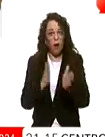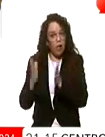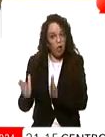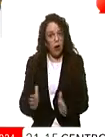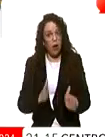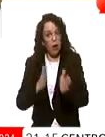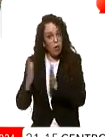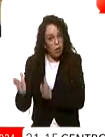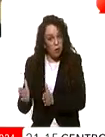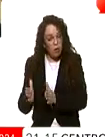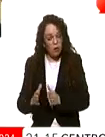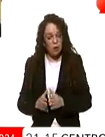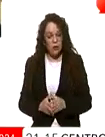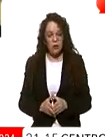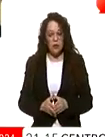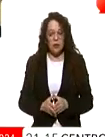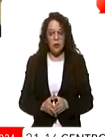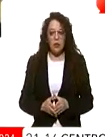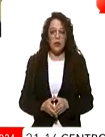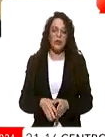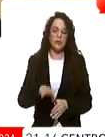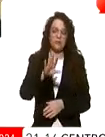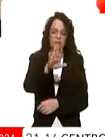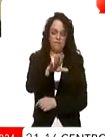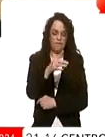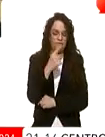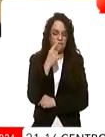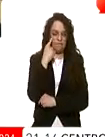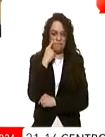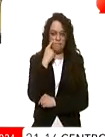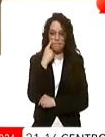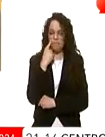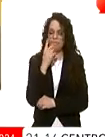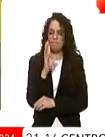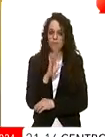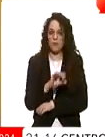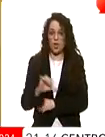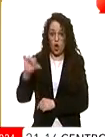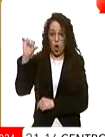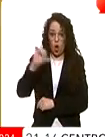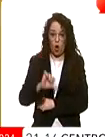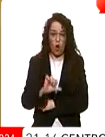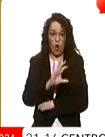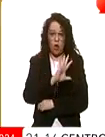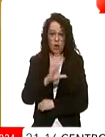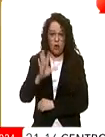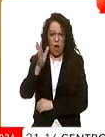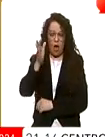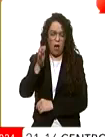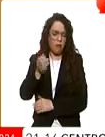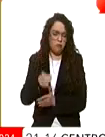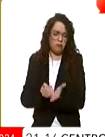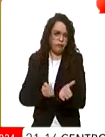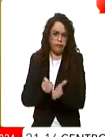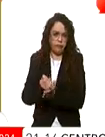Bueno, ha quedado claro hoy que es inviable suspender